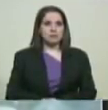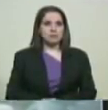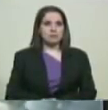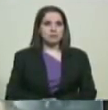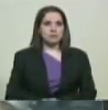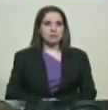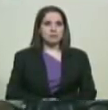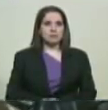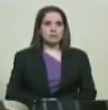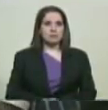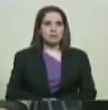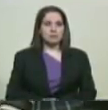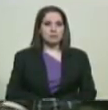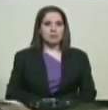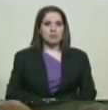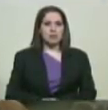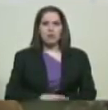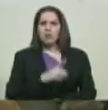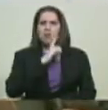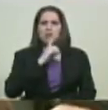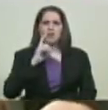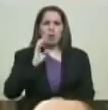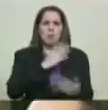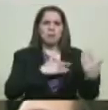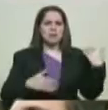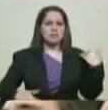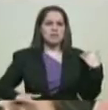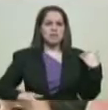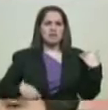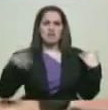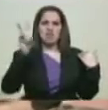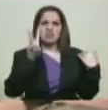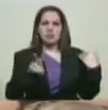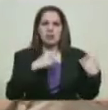Y le preguntaban, ¿cuál es el nombre del presidente de Venezuela?